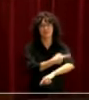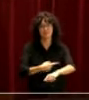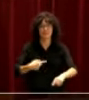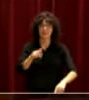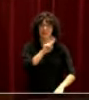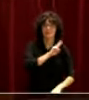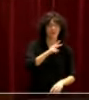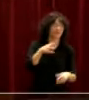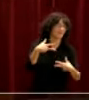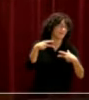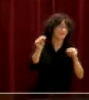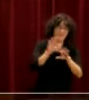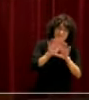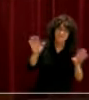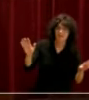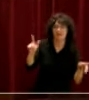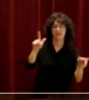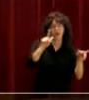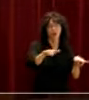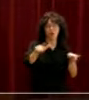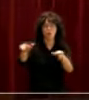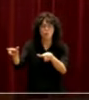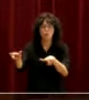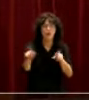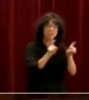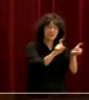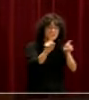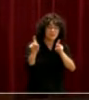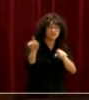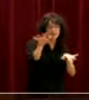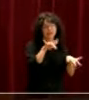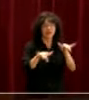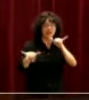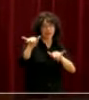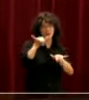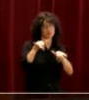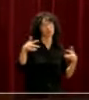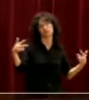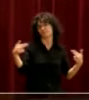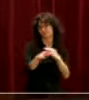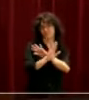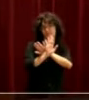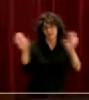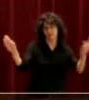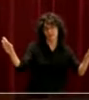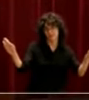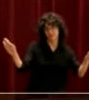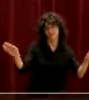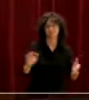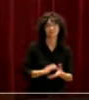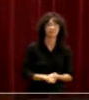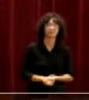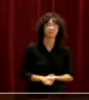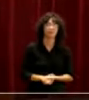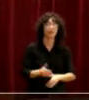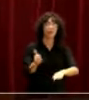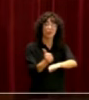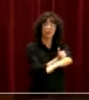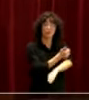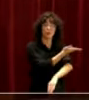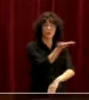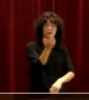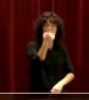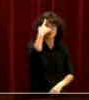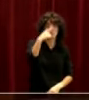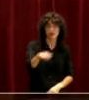y basta de coartar la libertad, porque su libertad termina cuando empieza la nuestra. Los ciudadanos saben perfectamente que si